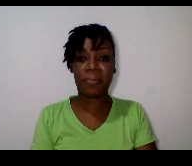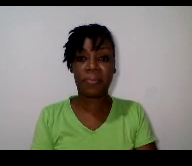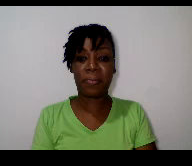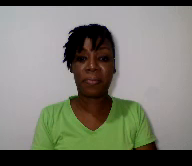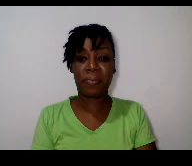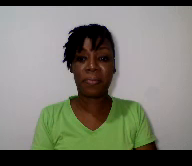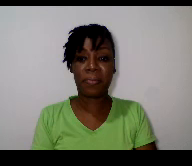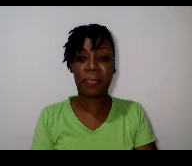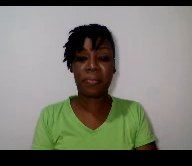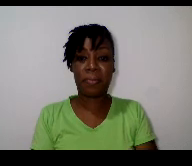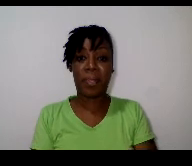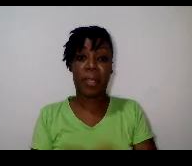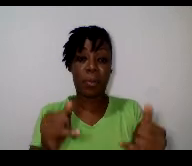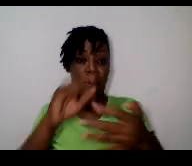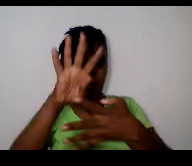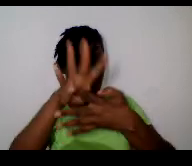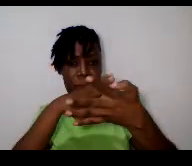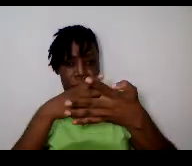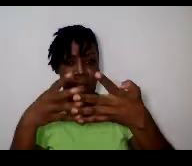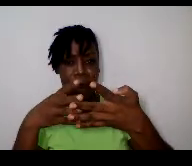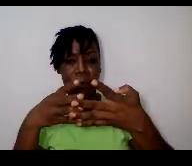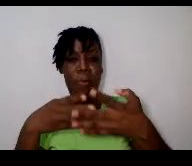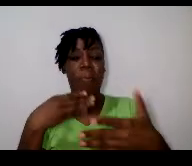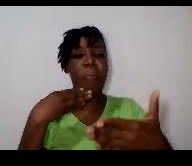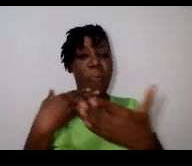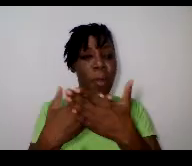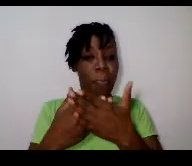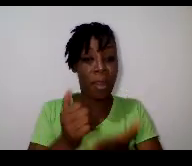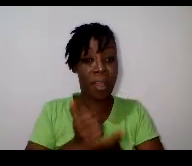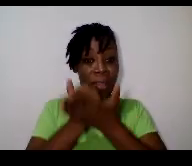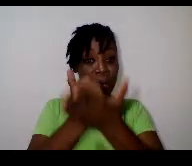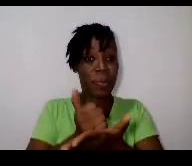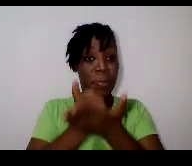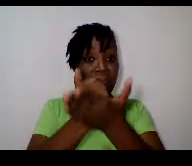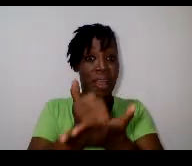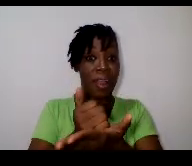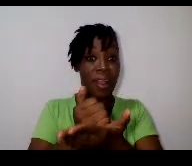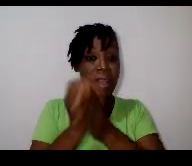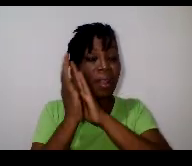¿cuál es el horario recomendado para llevar a los niños y niñas a dormir?